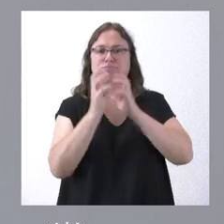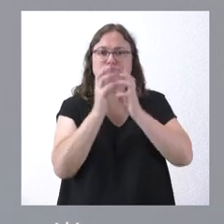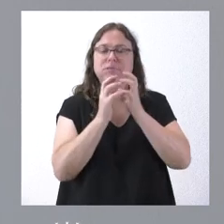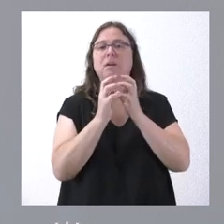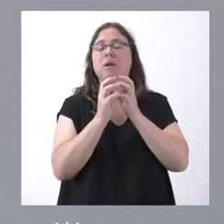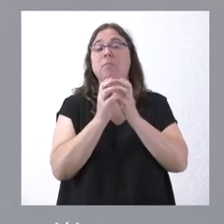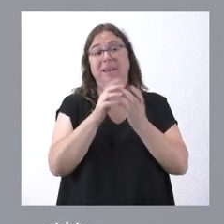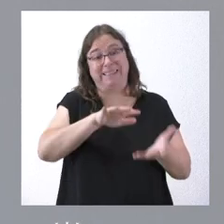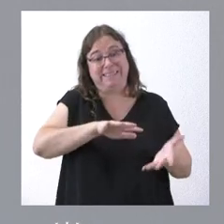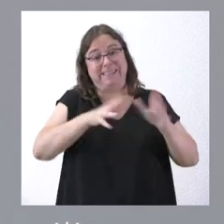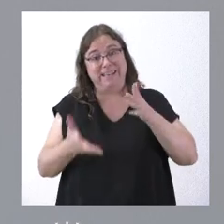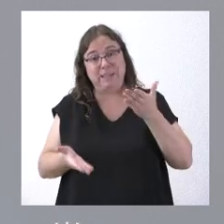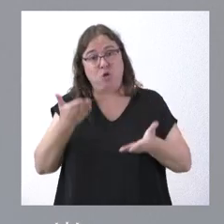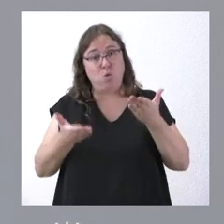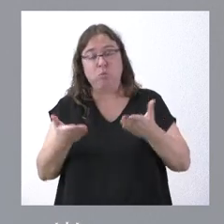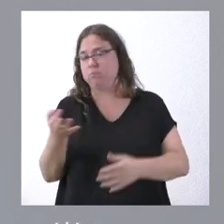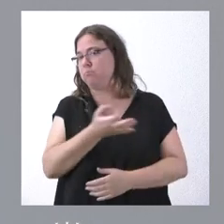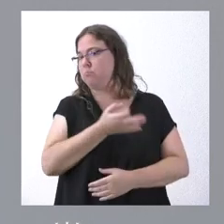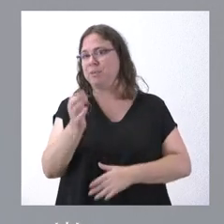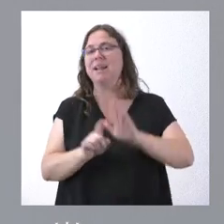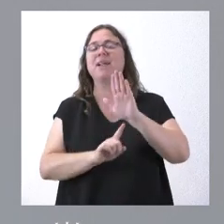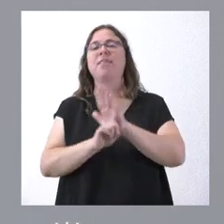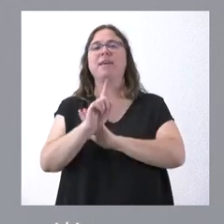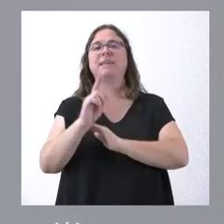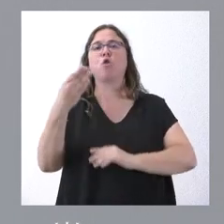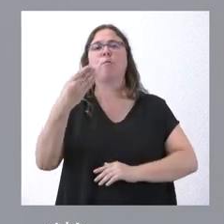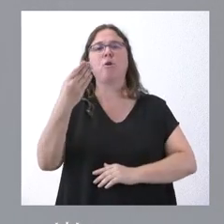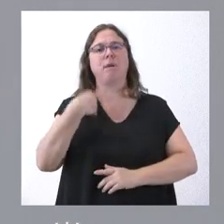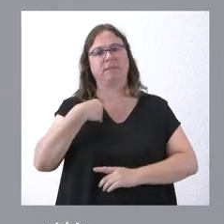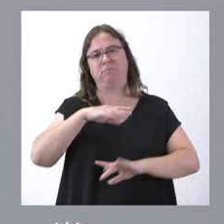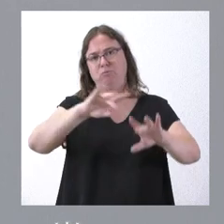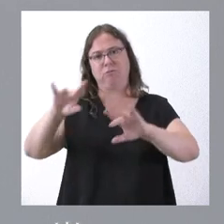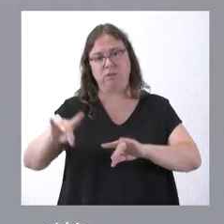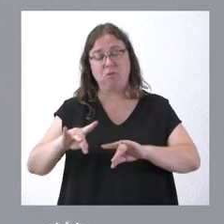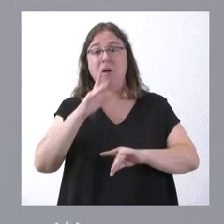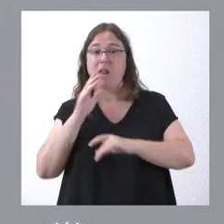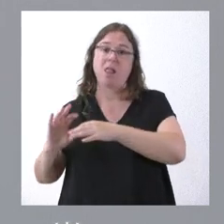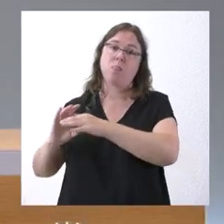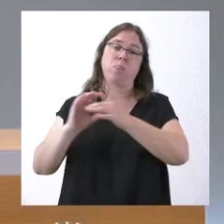es muy adecuado para el desarrollo y el fomento de la biomasa en esos territorios que actualmente tienen una alta dependencia de la minería.